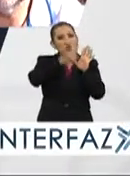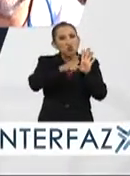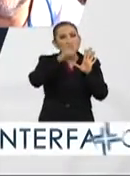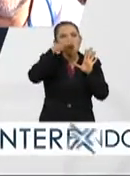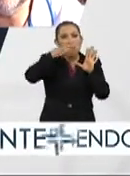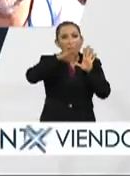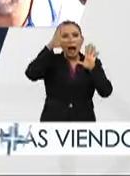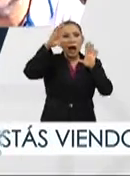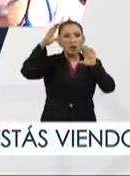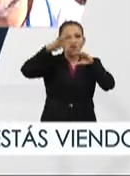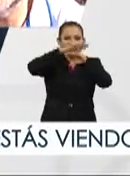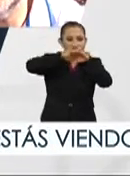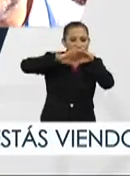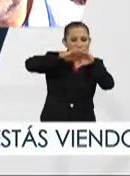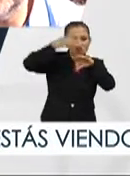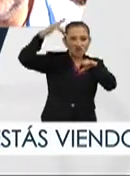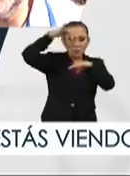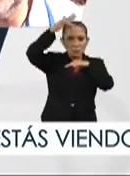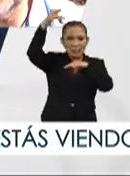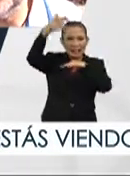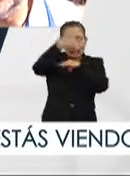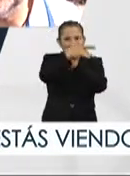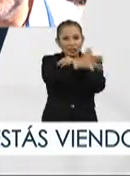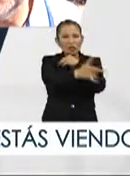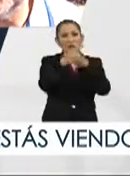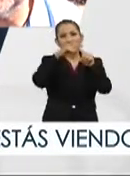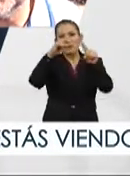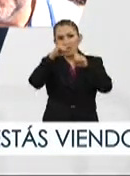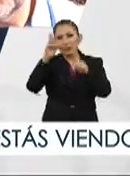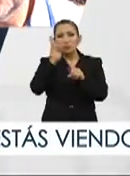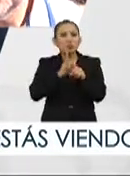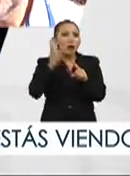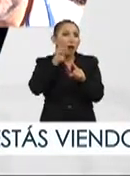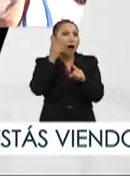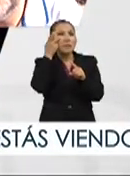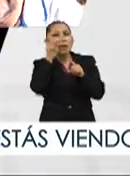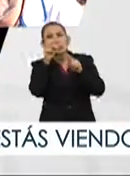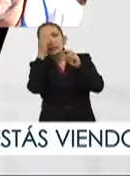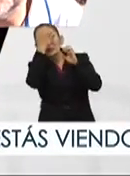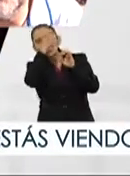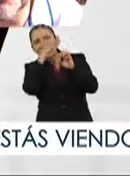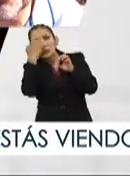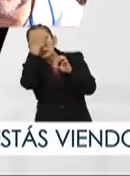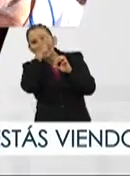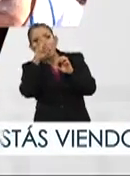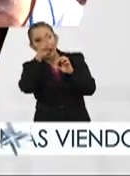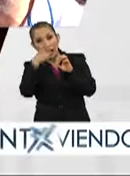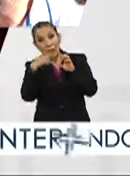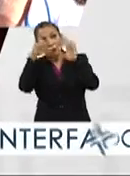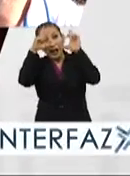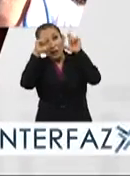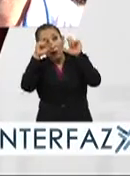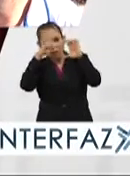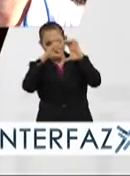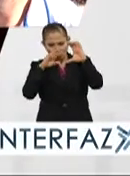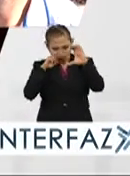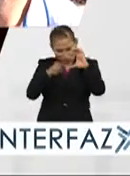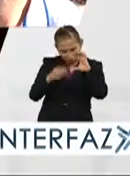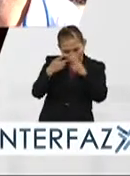en la superficie lunar, en fin, distintos experimentos que gracias a esas cámaras digitales podremos